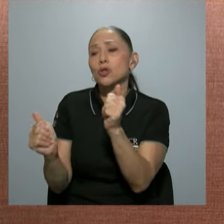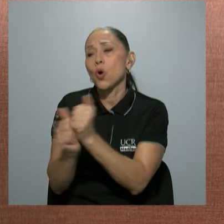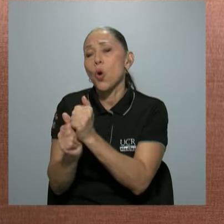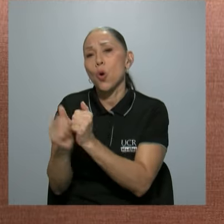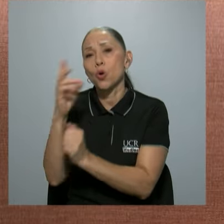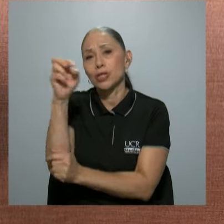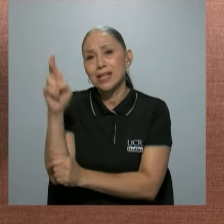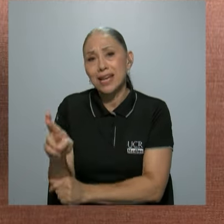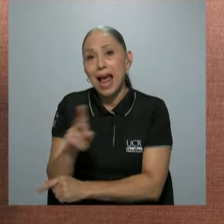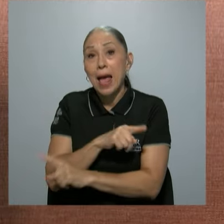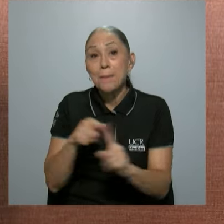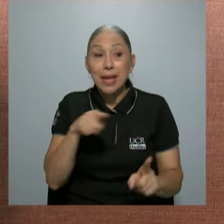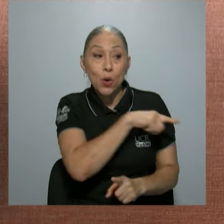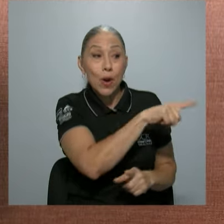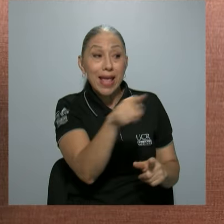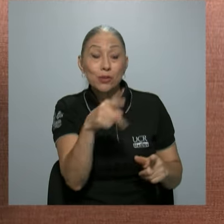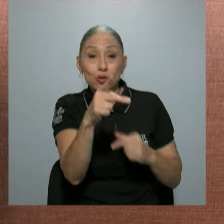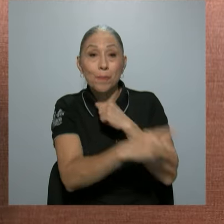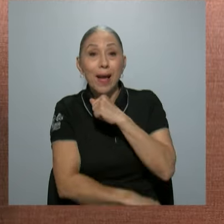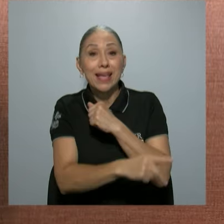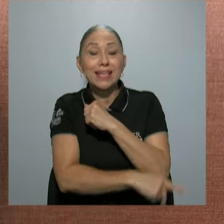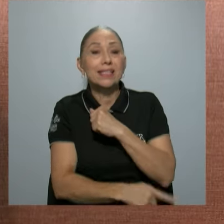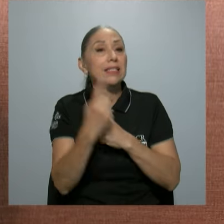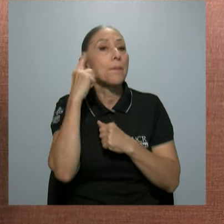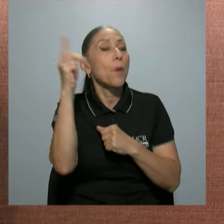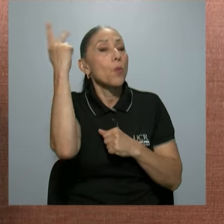sensatas, son potencias